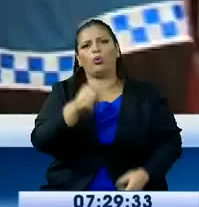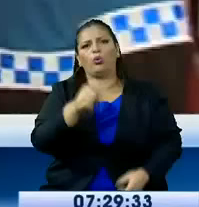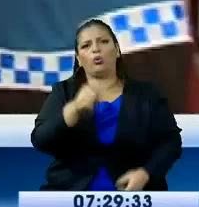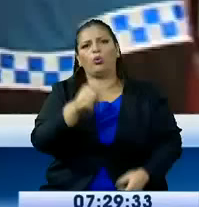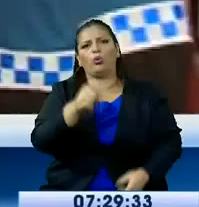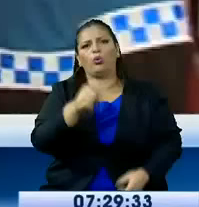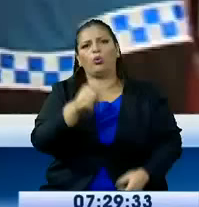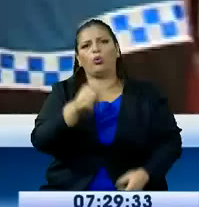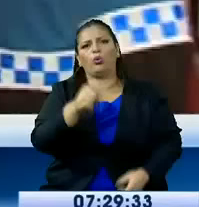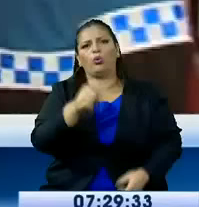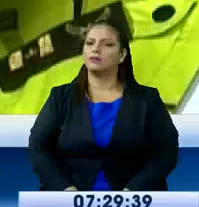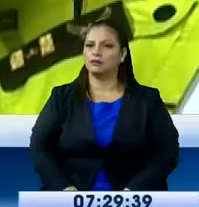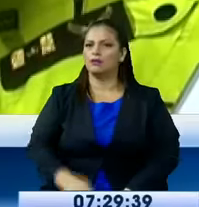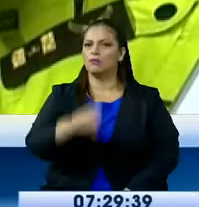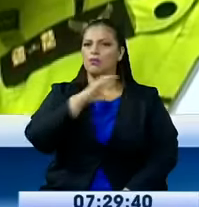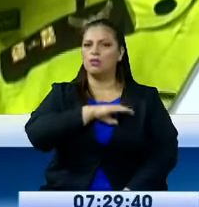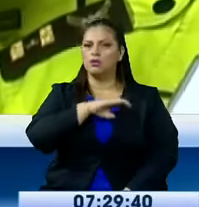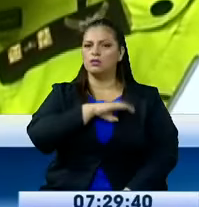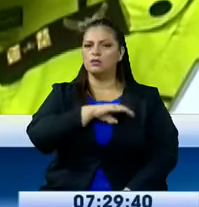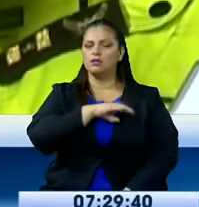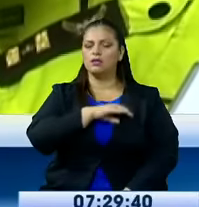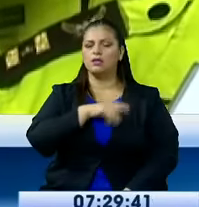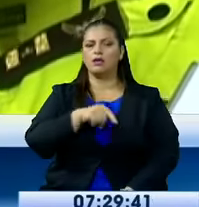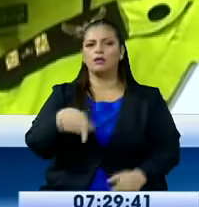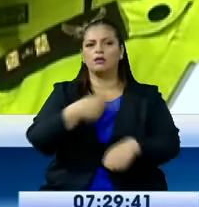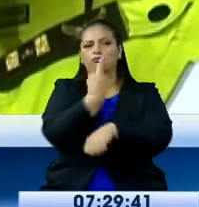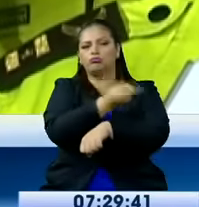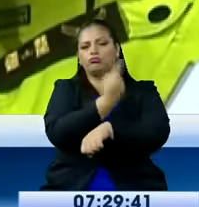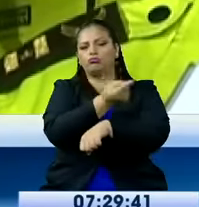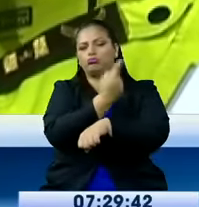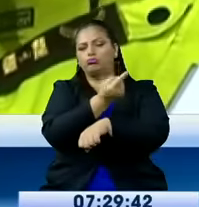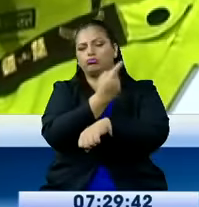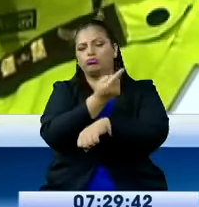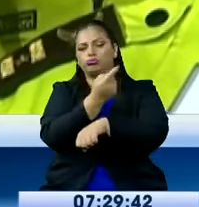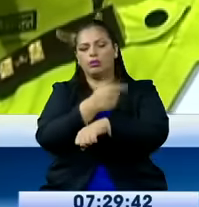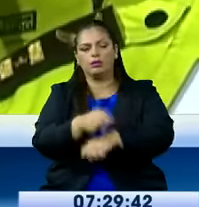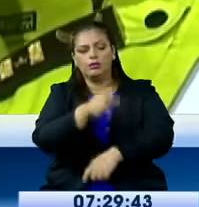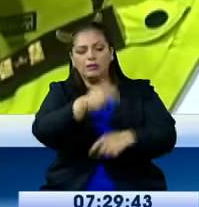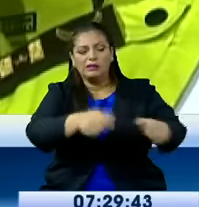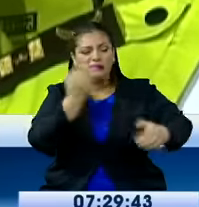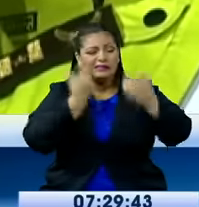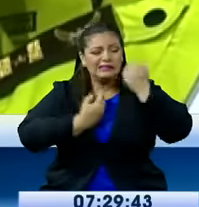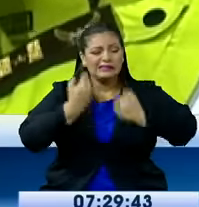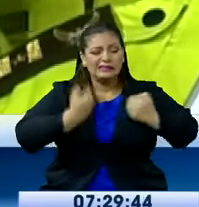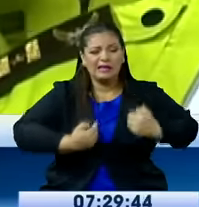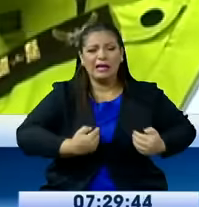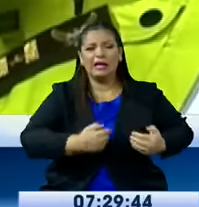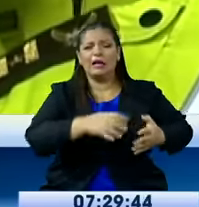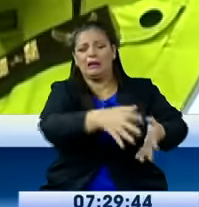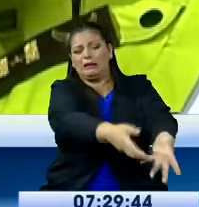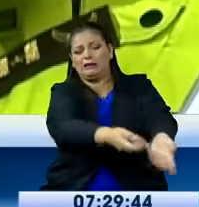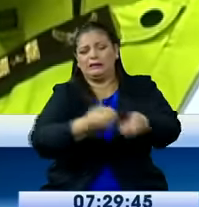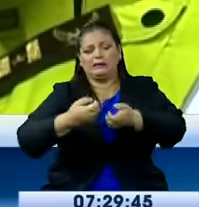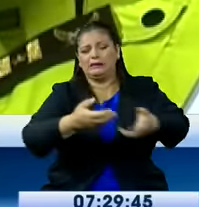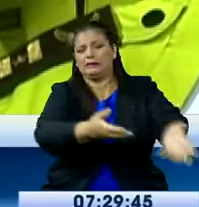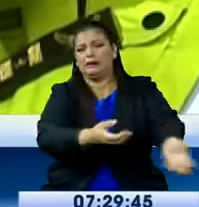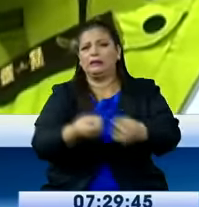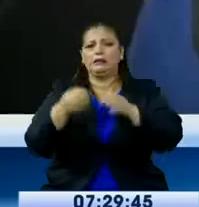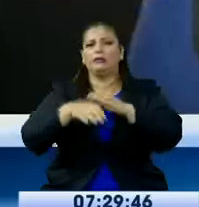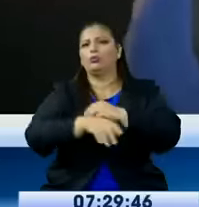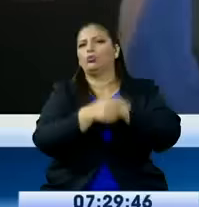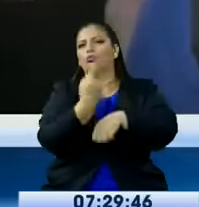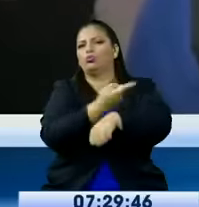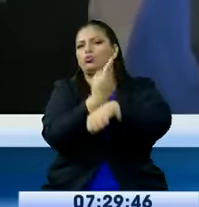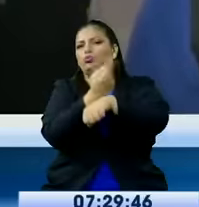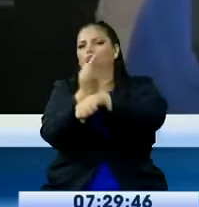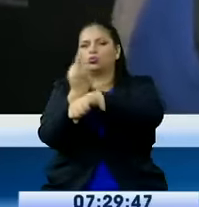Helicóptero policial de Policía Nacional, también el helicóptero del cuerpo de bomberos, quienes trasladaron algunos heridos a las casas asistenciales. La